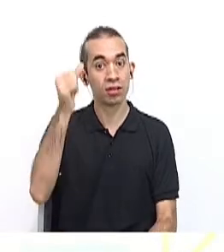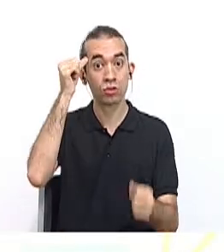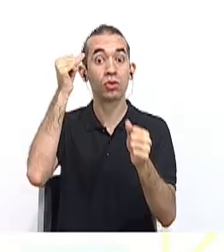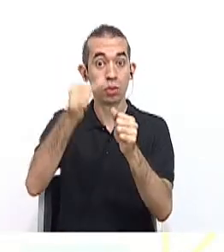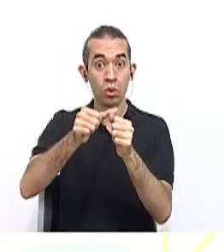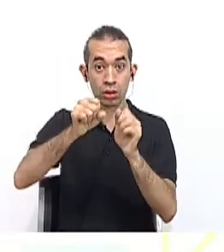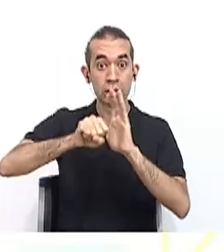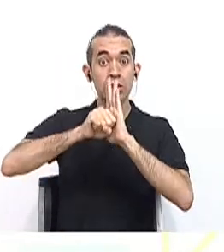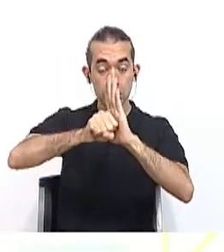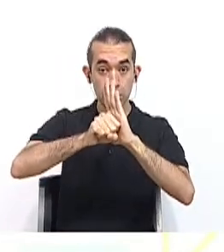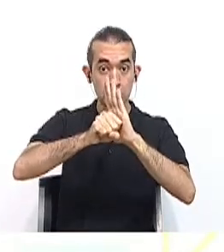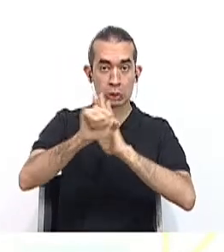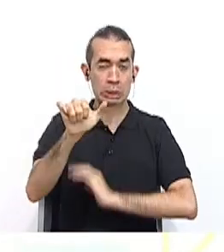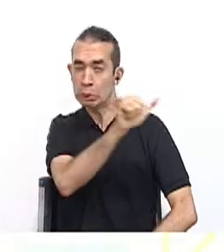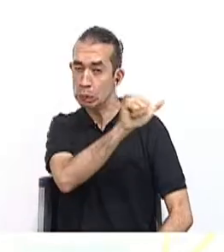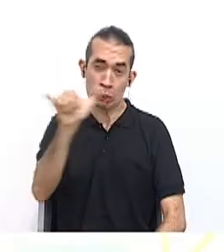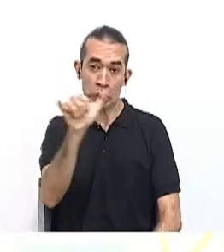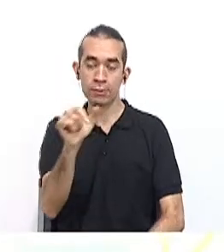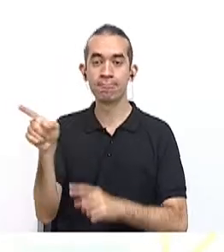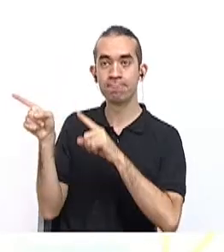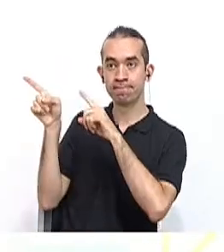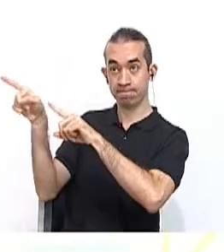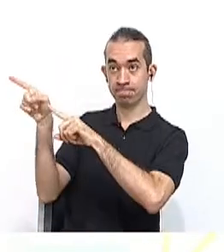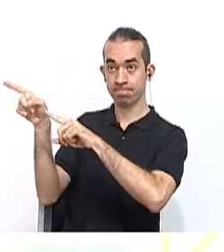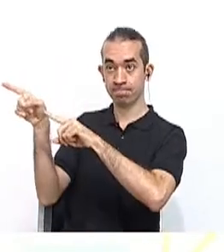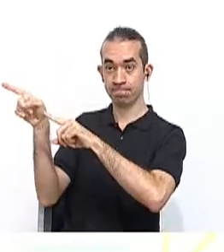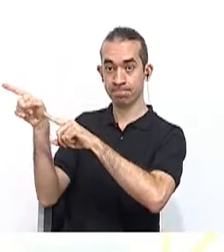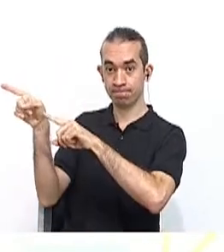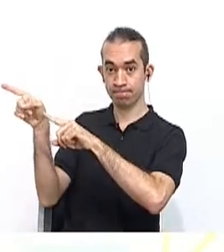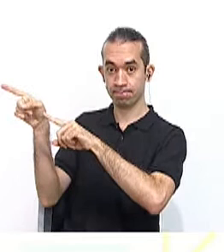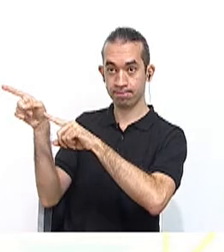Recordemos el signo de congruencia.